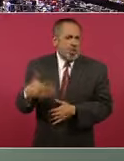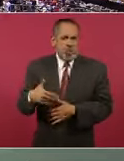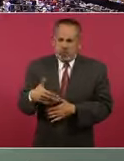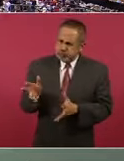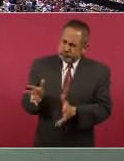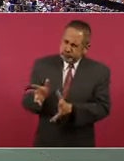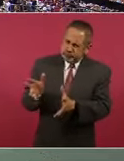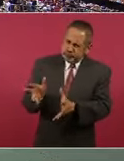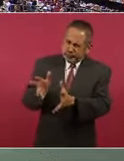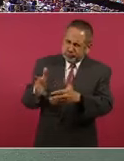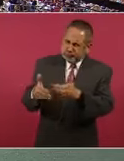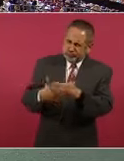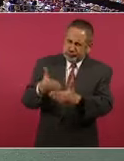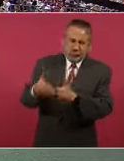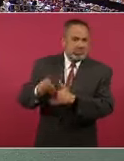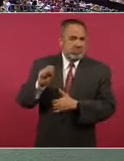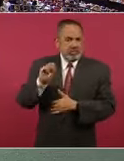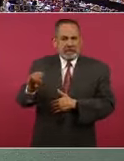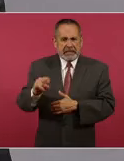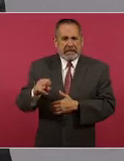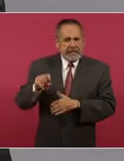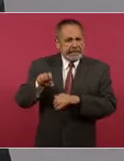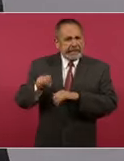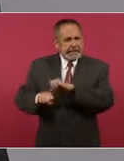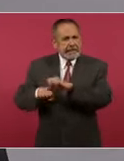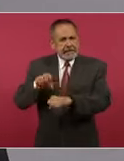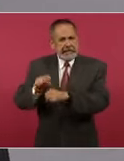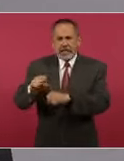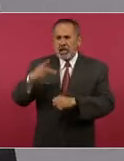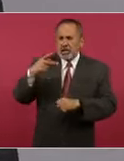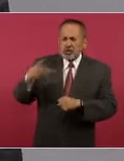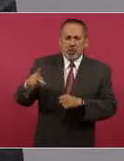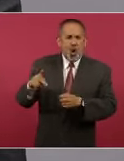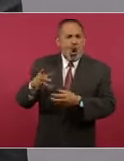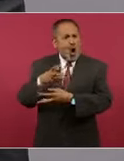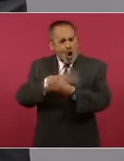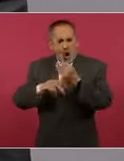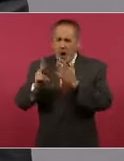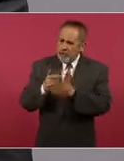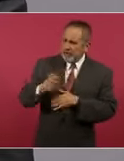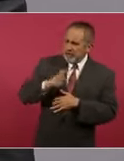orientada a conquistar sus reivindicaciones.